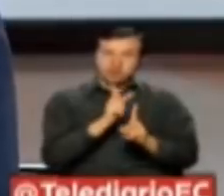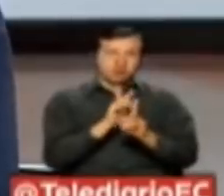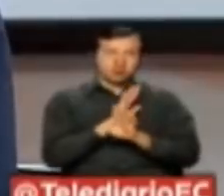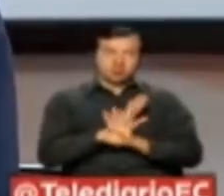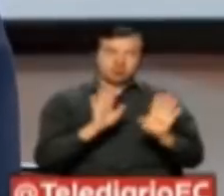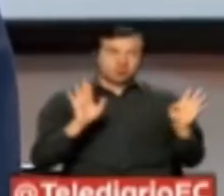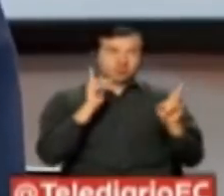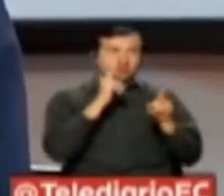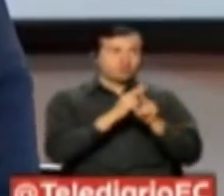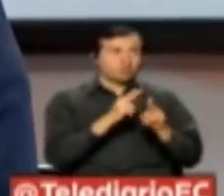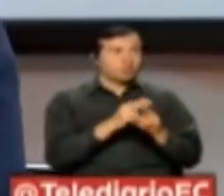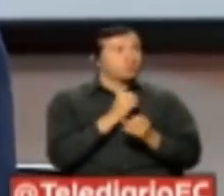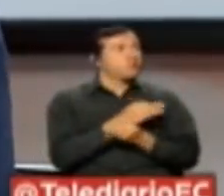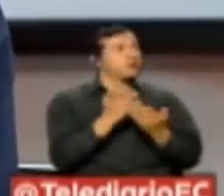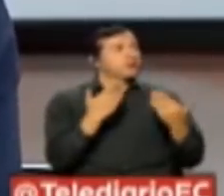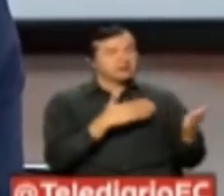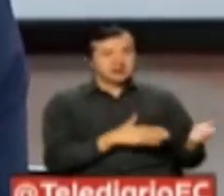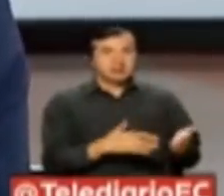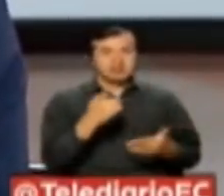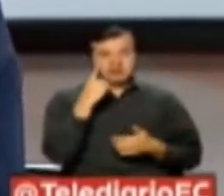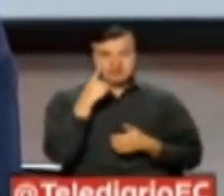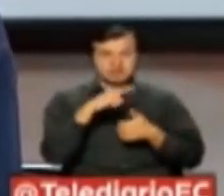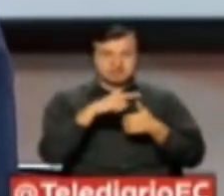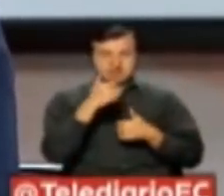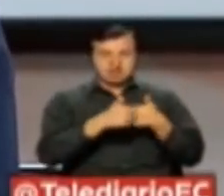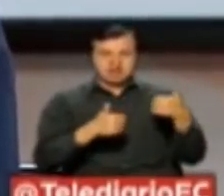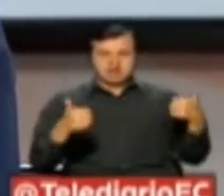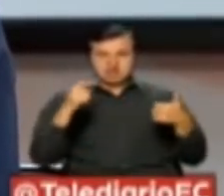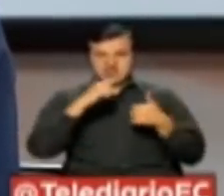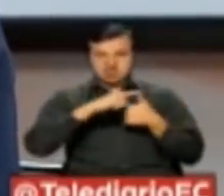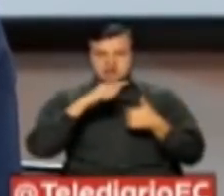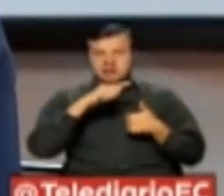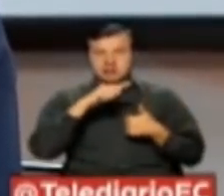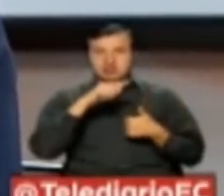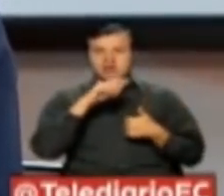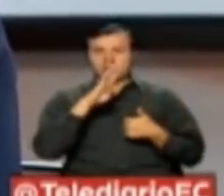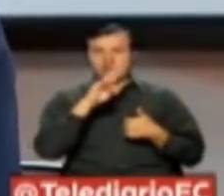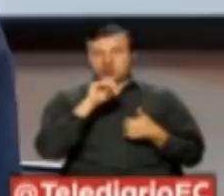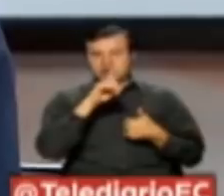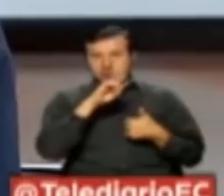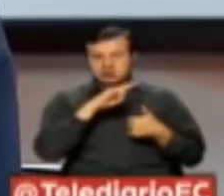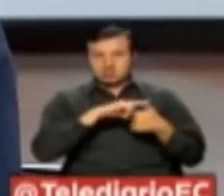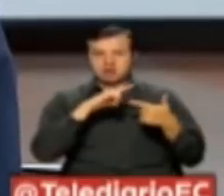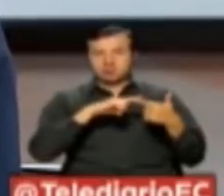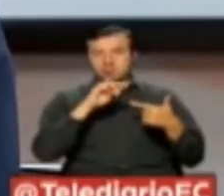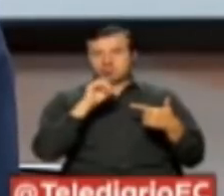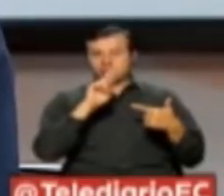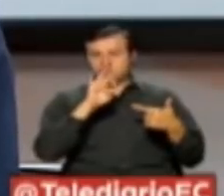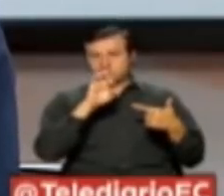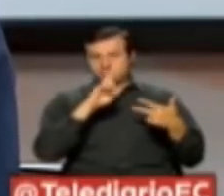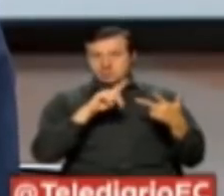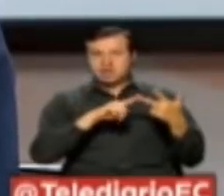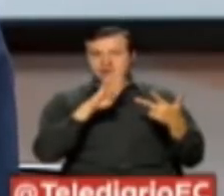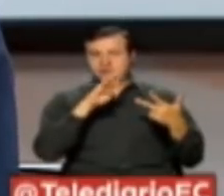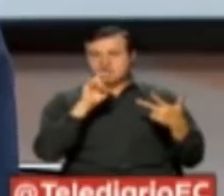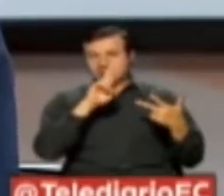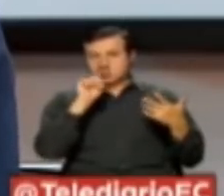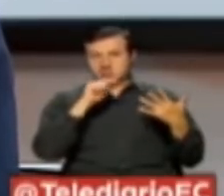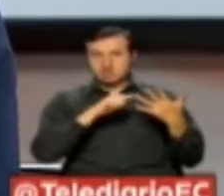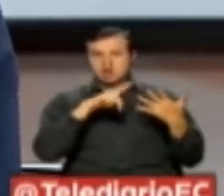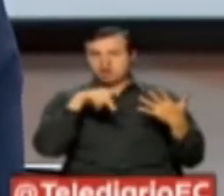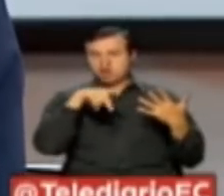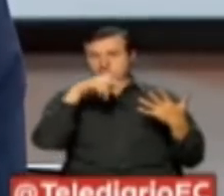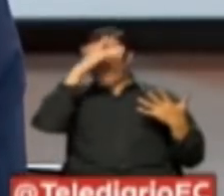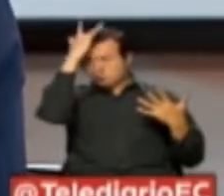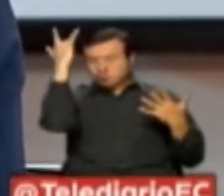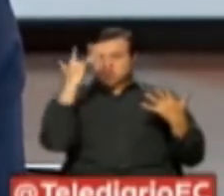escuchan y nosotros pusimos como candidatos a javier buendía césar montúfar augusto barrera mauricio pozo